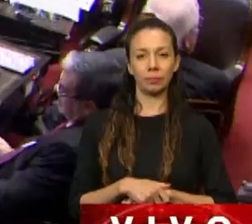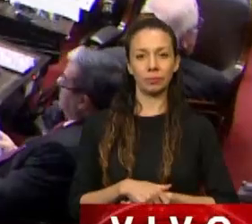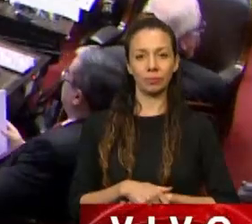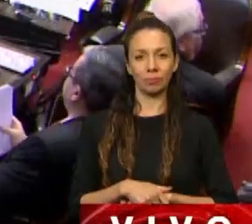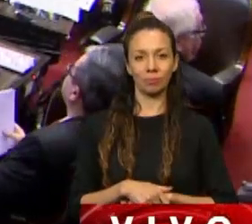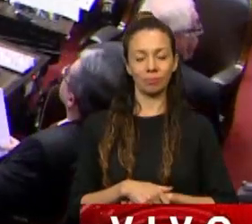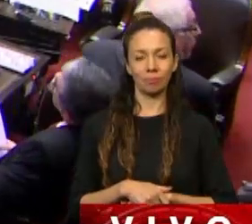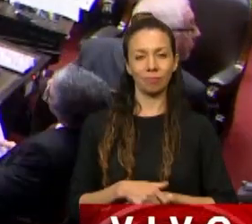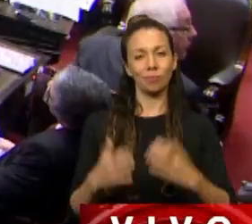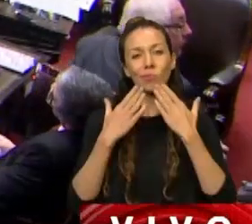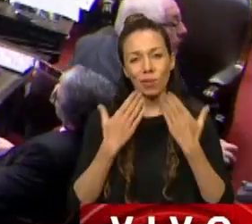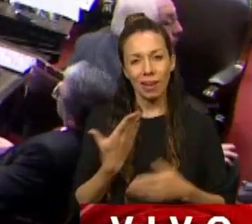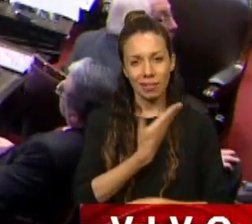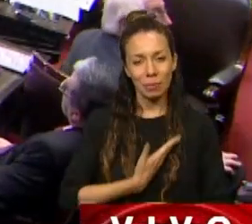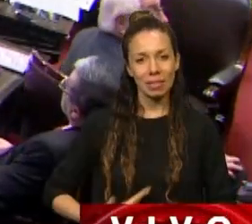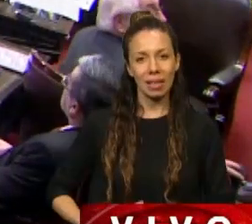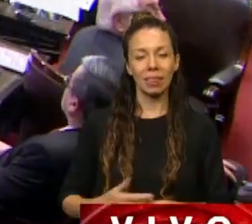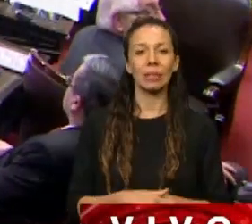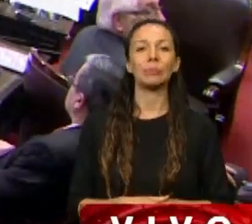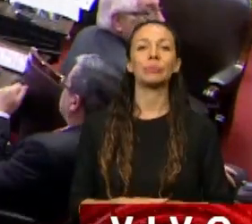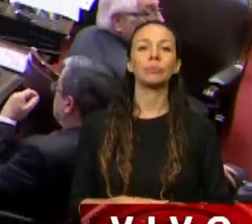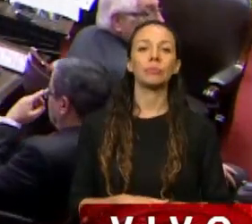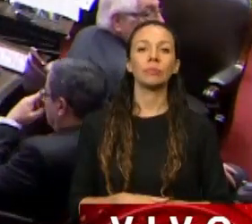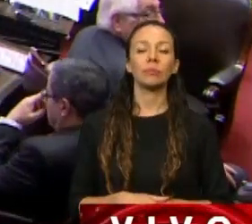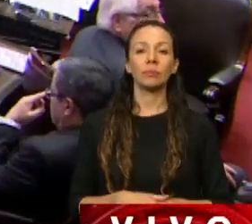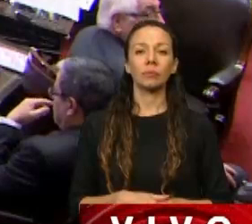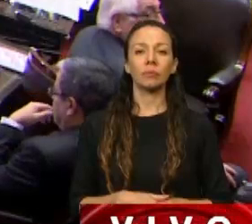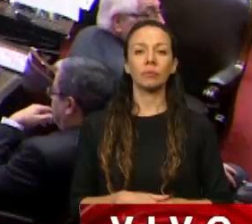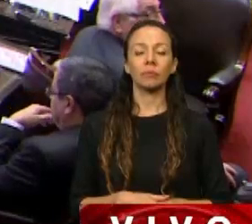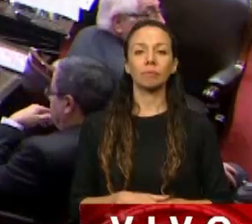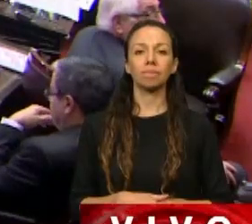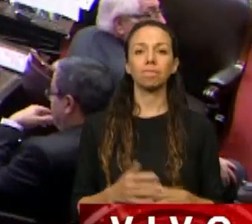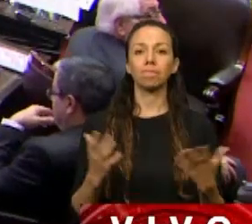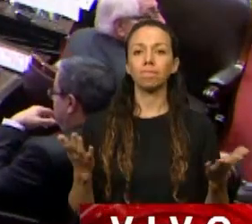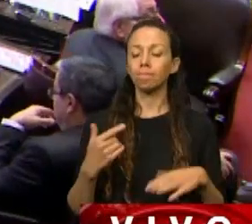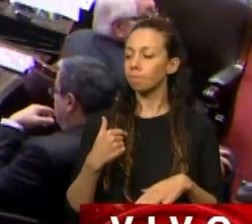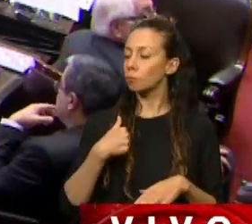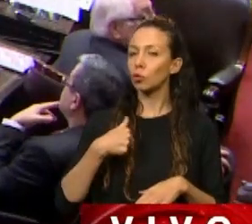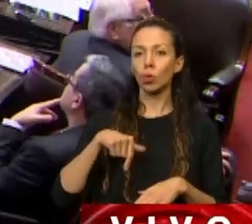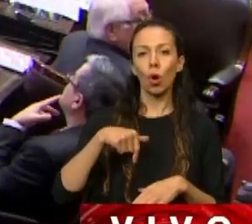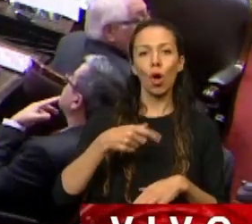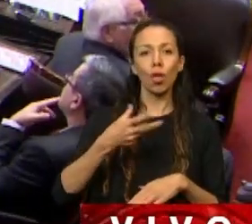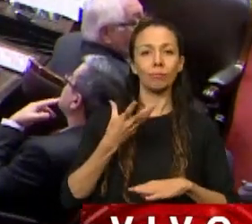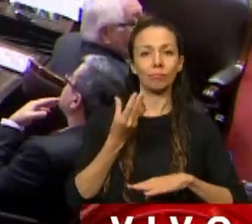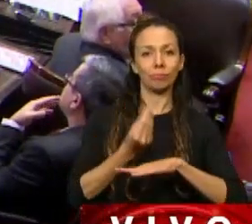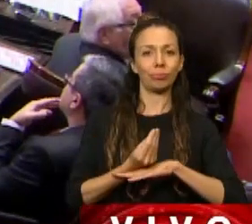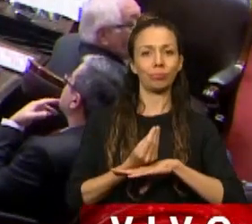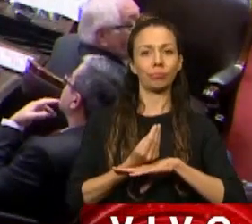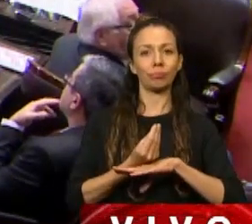gracias señor presidente bueno señor presidente ocupó esta banca